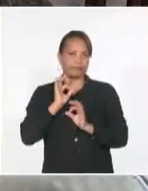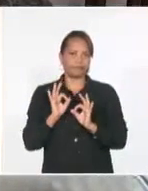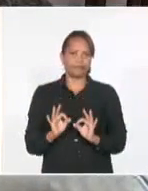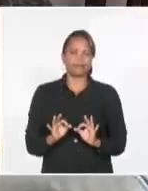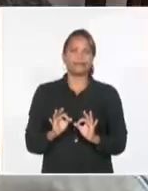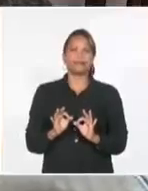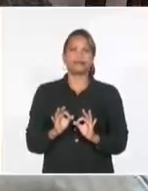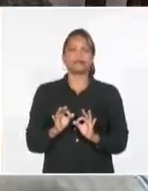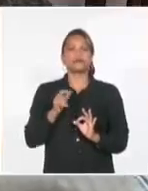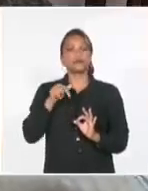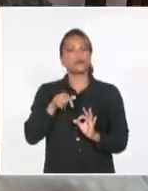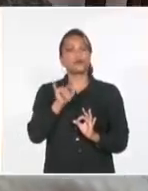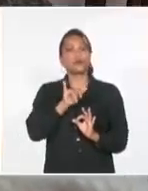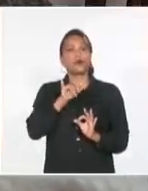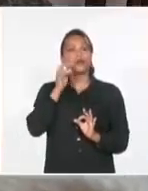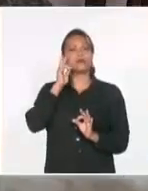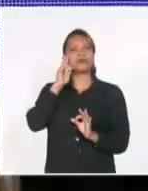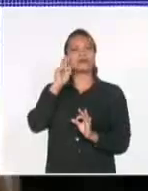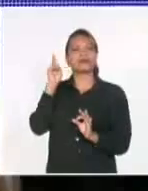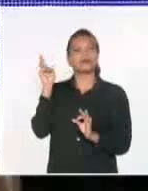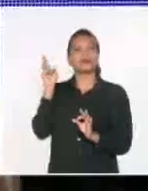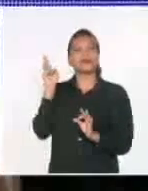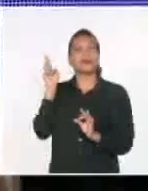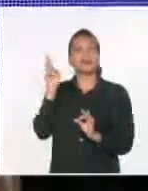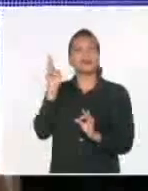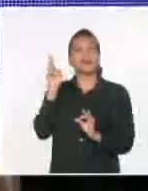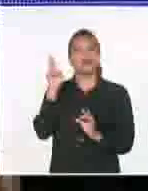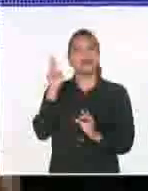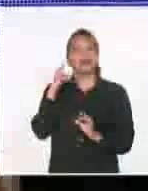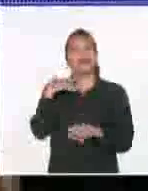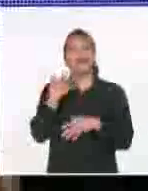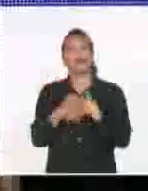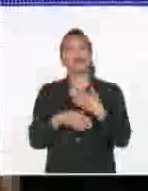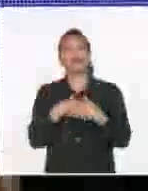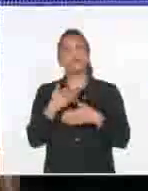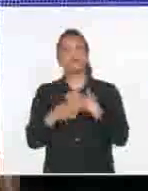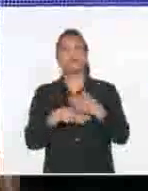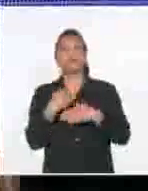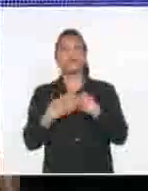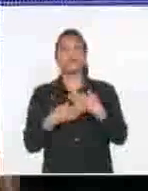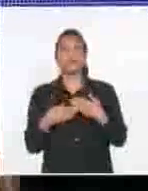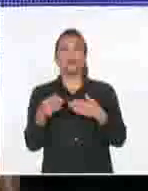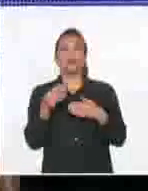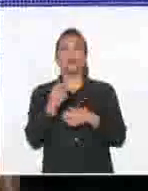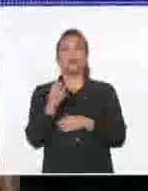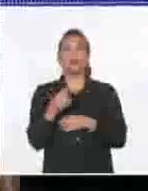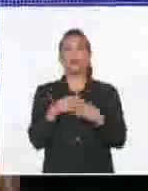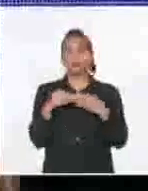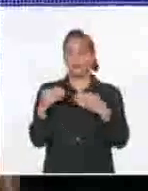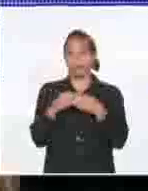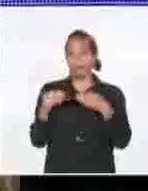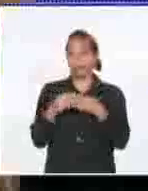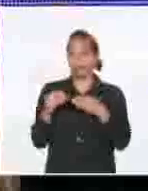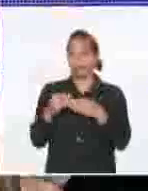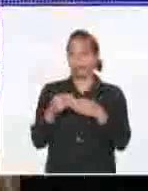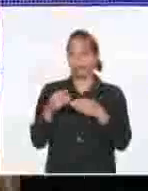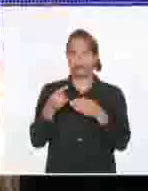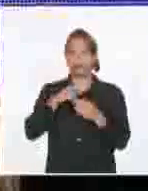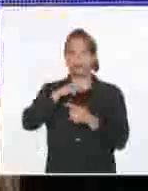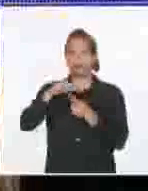he recordado que debido a las fluctuaciones del valor del dólar frente